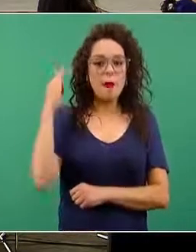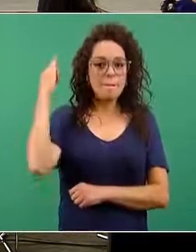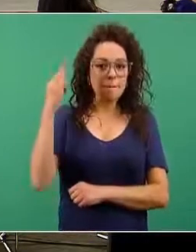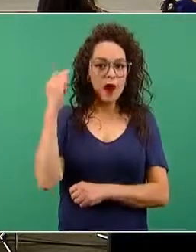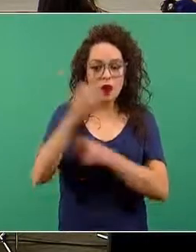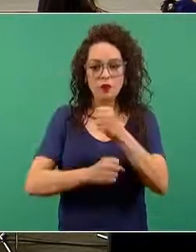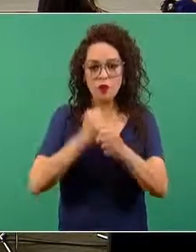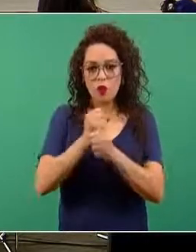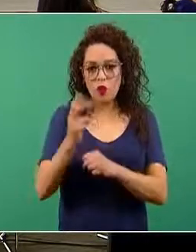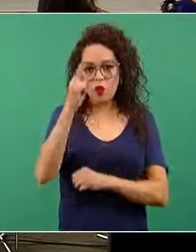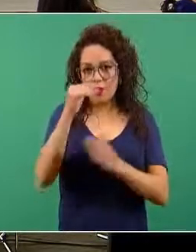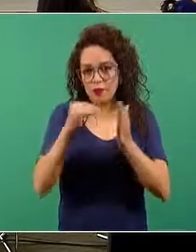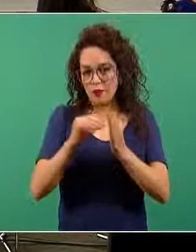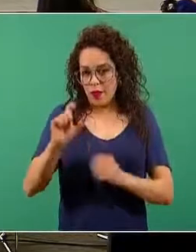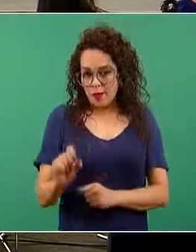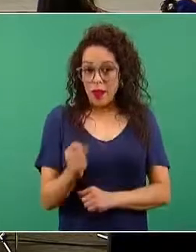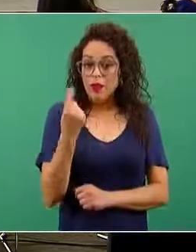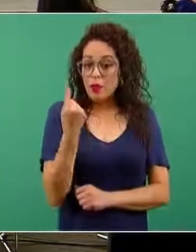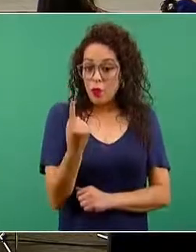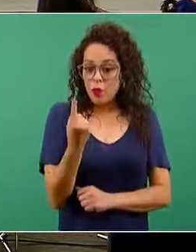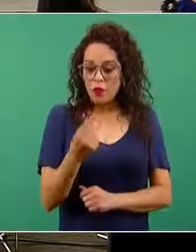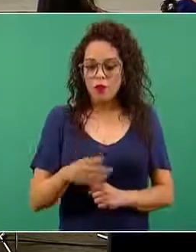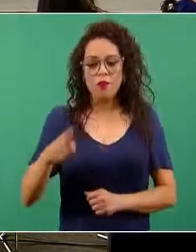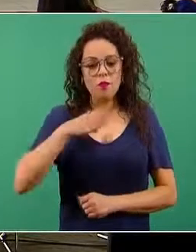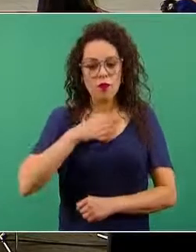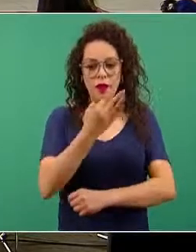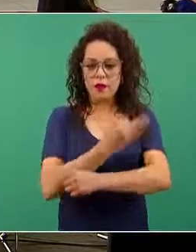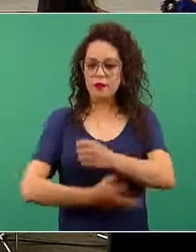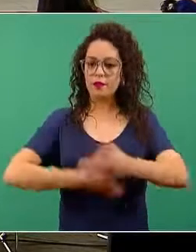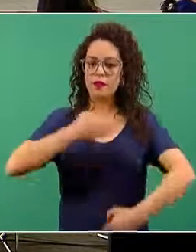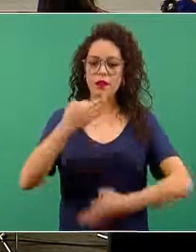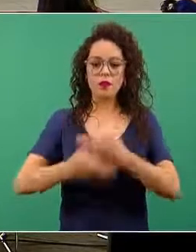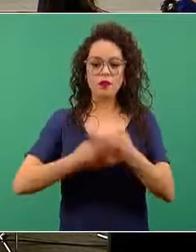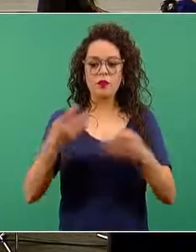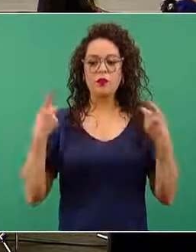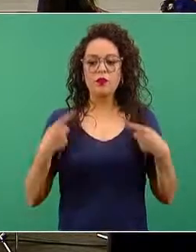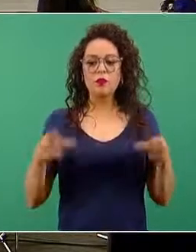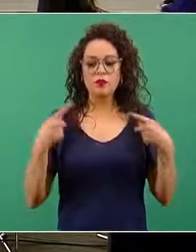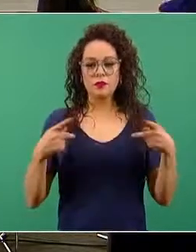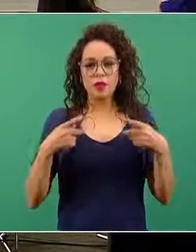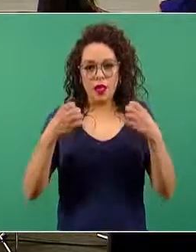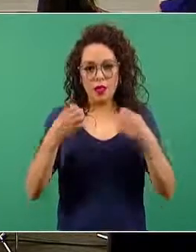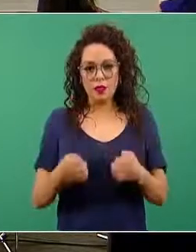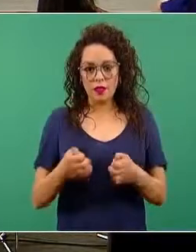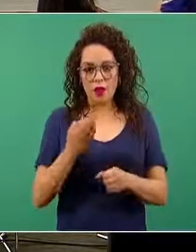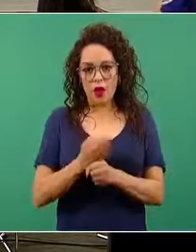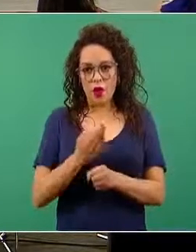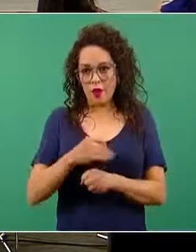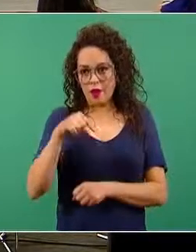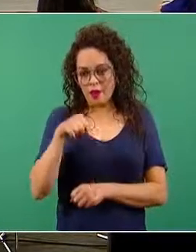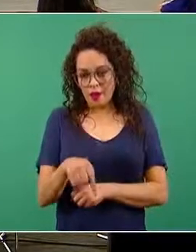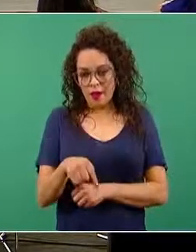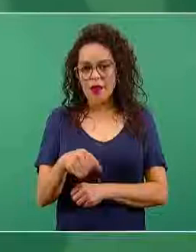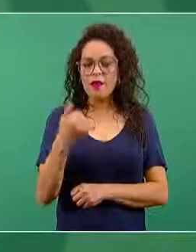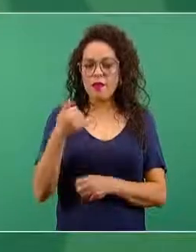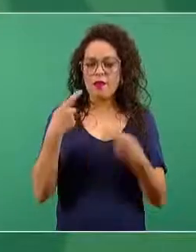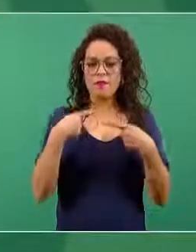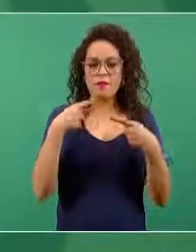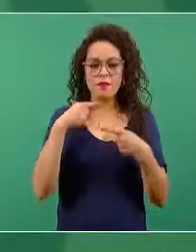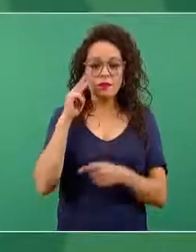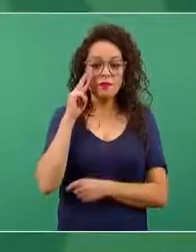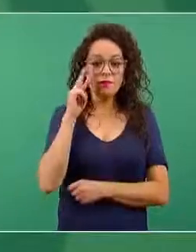del 2021. Buenas tardes a todas las personas que nos acompañan desde sus casas a